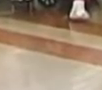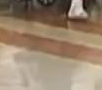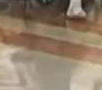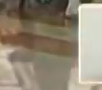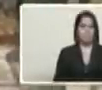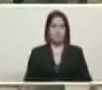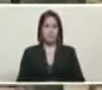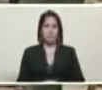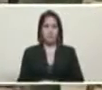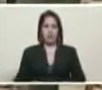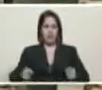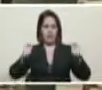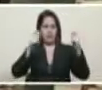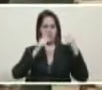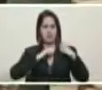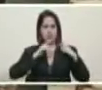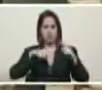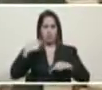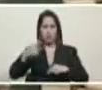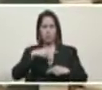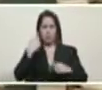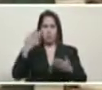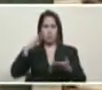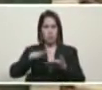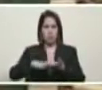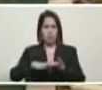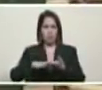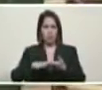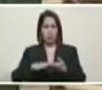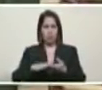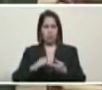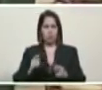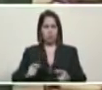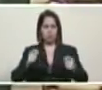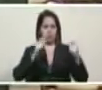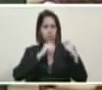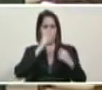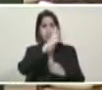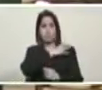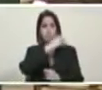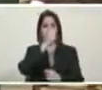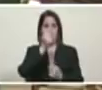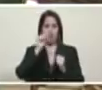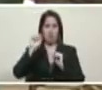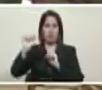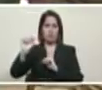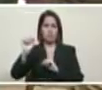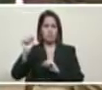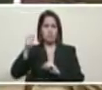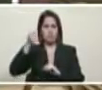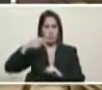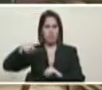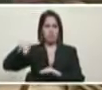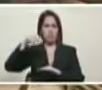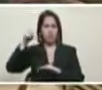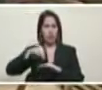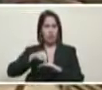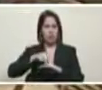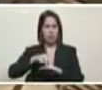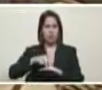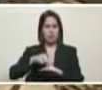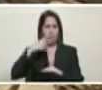Ascenso, postmortem y condecoración. Orden de la Defensa Nacional en el grado de caballero. A